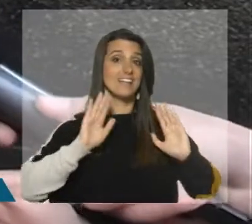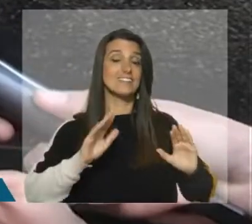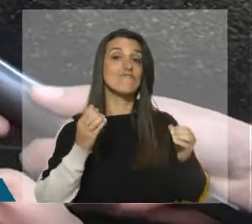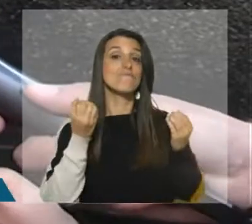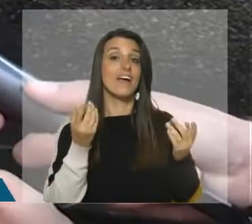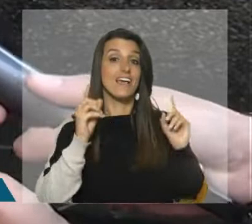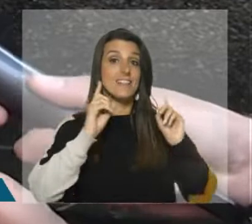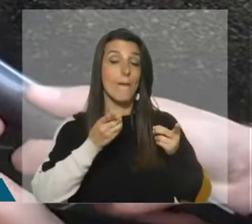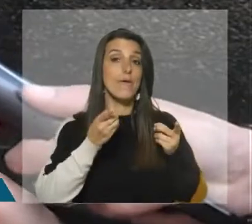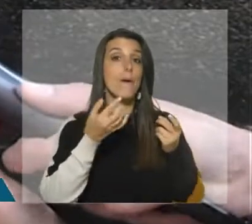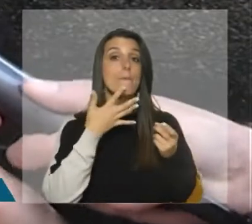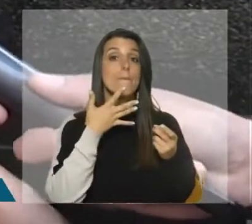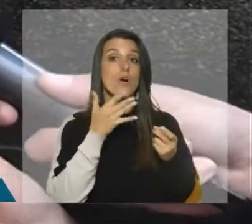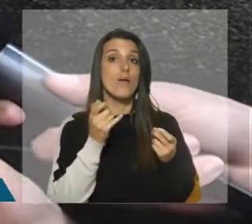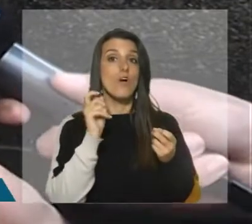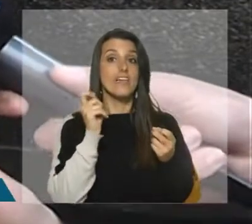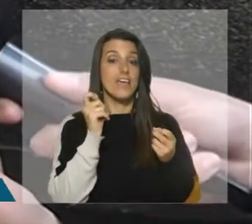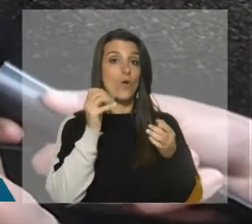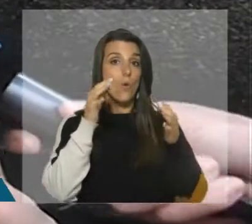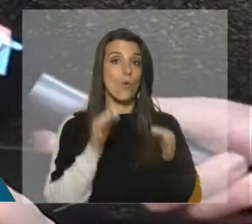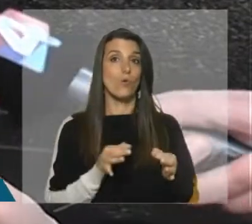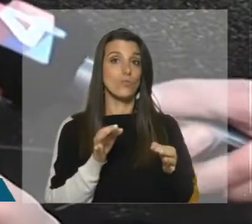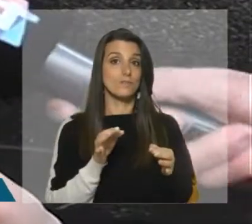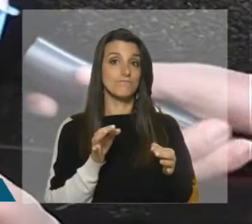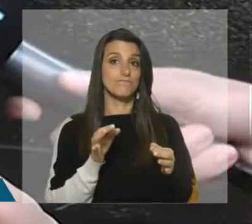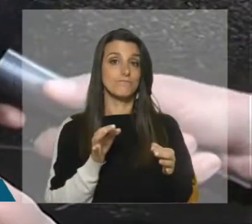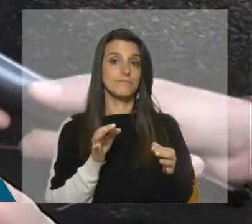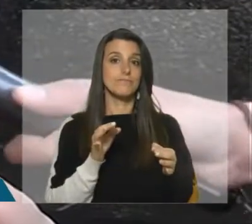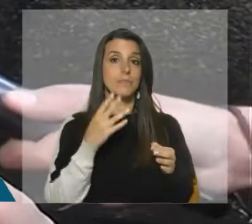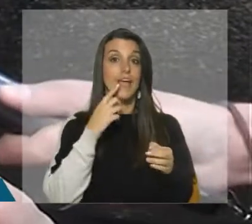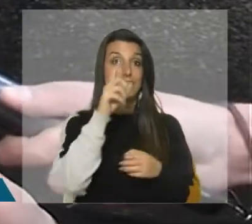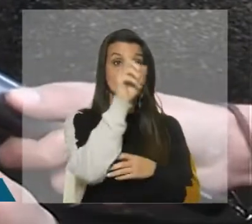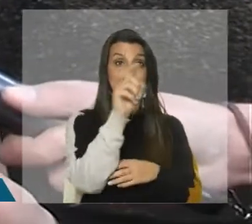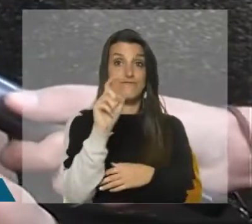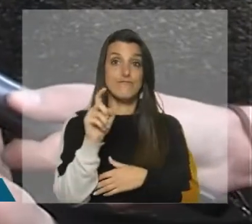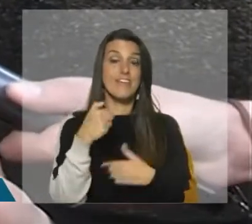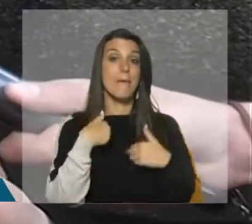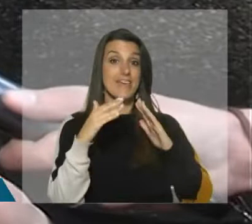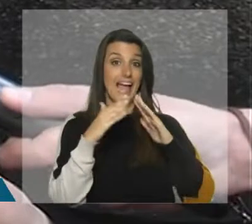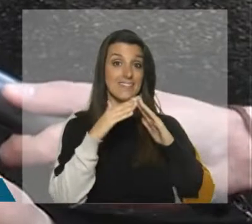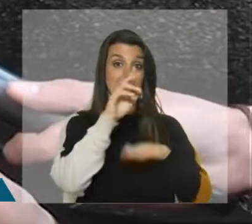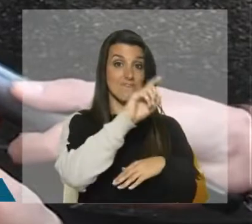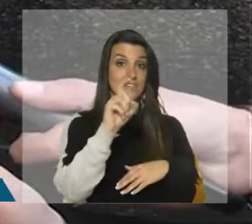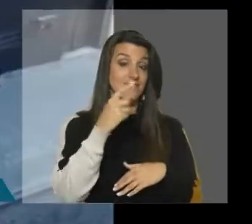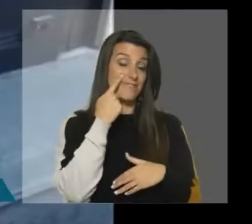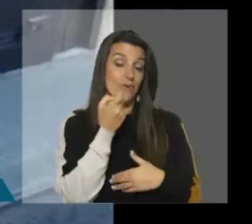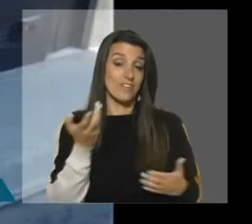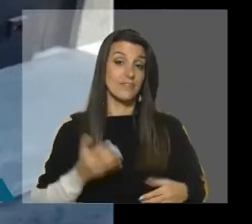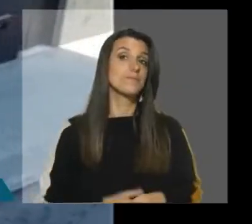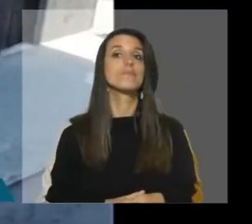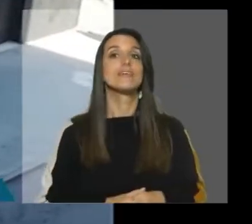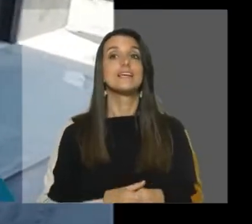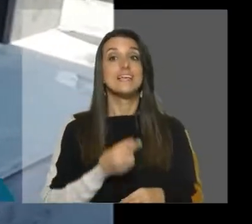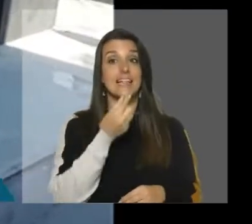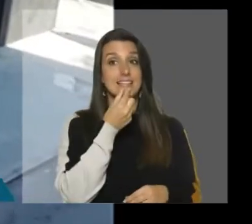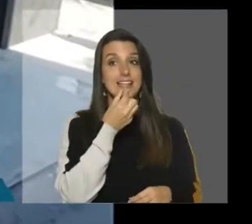incluso el propio enunciado de la vandalización que hicieron de mi casa lo deja en evidencia. Silva